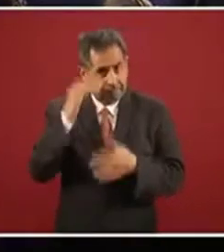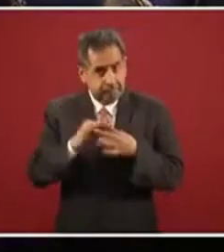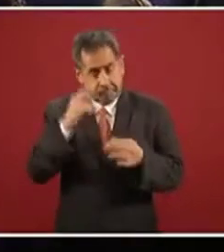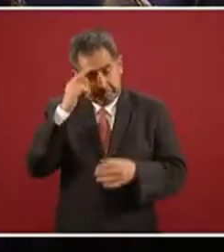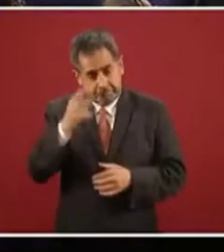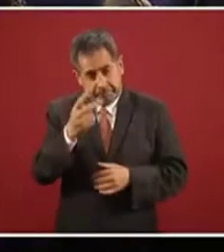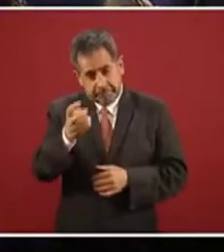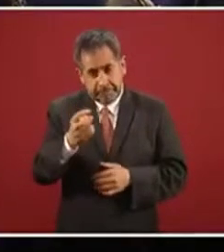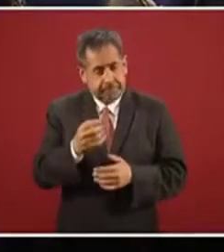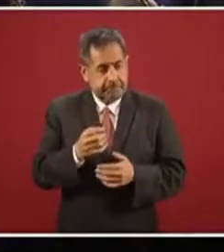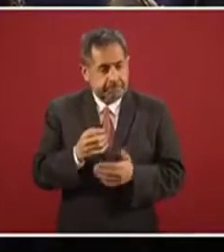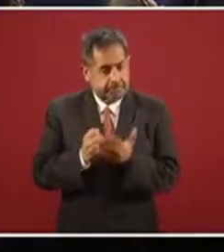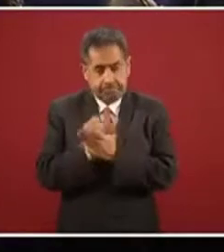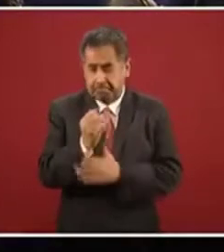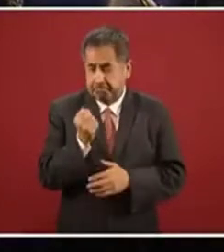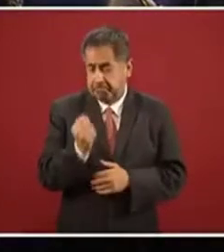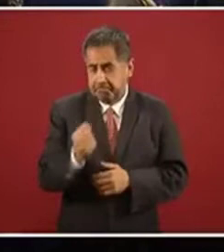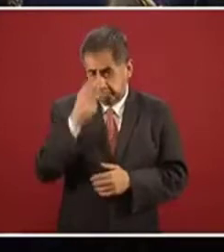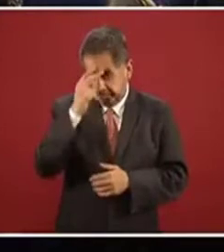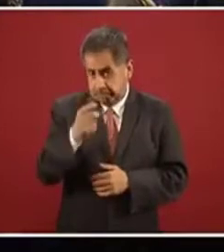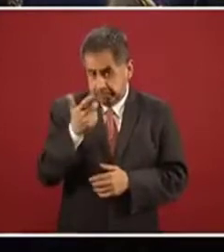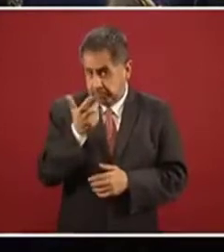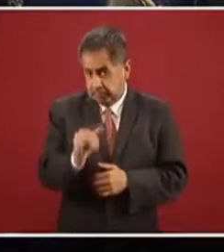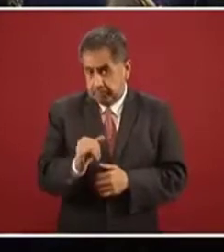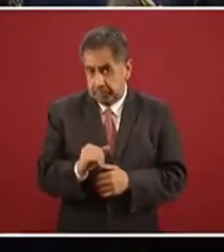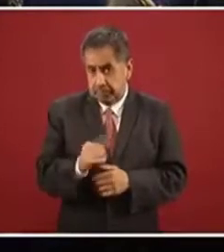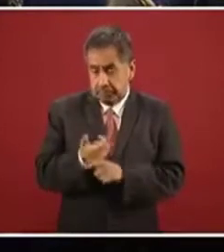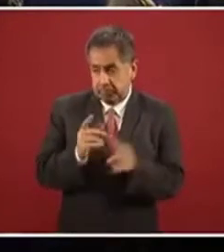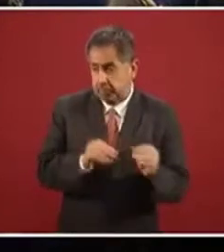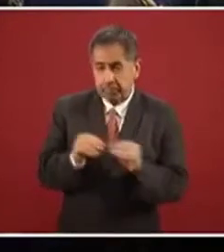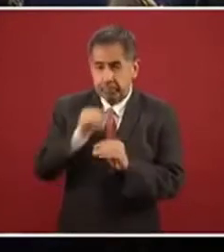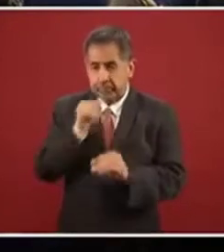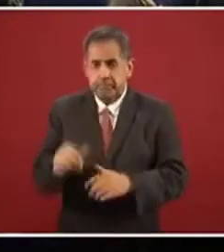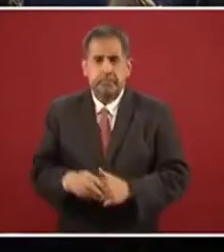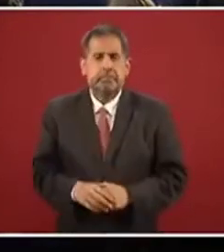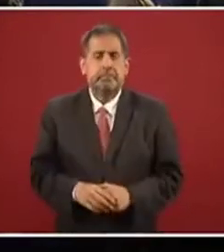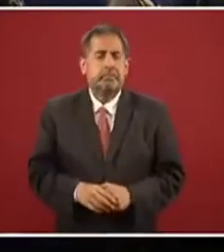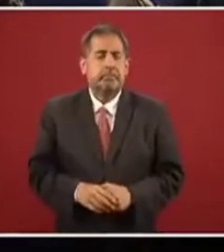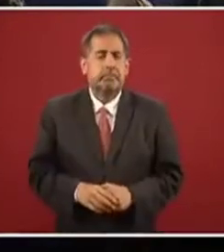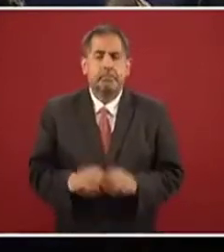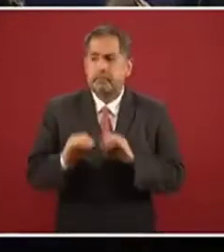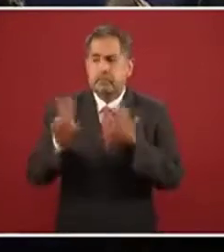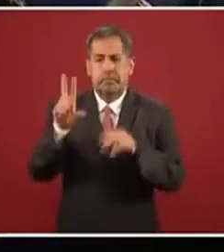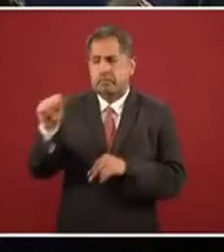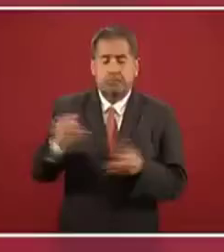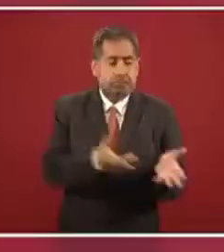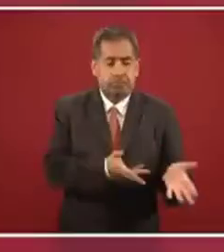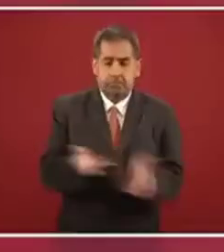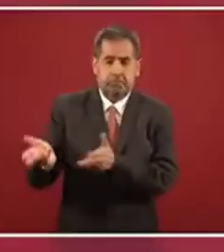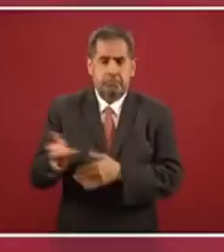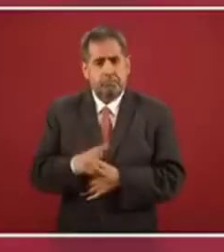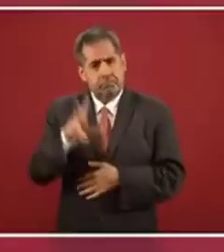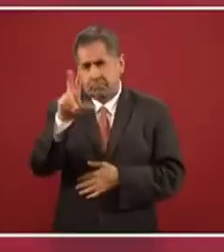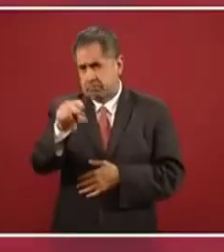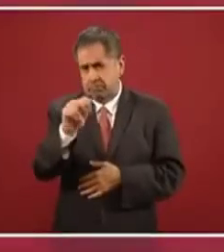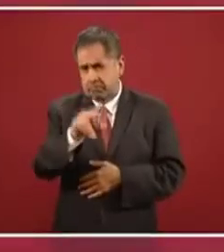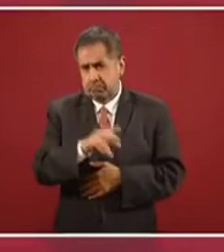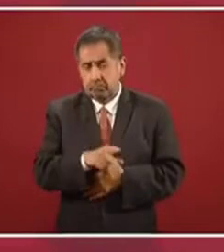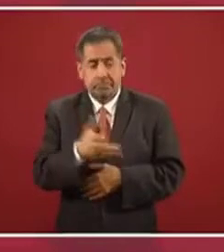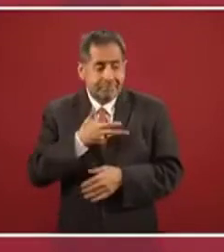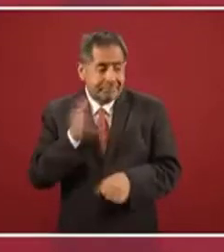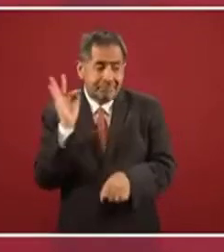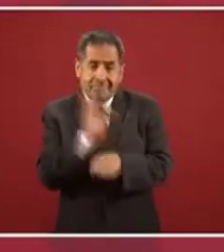tajantemente? ¿El gobierno mexicano no entregará a estas personas? Por supuesto que no, porque, como decía yo, el derecho de